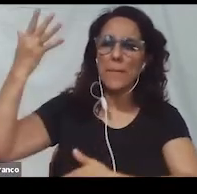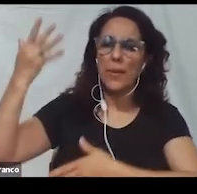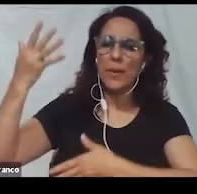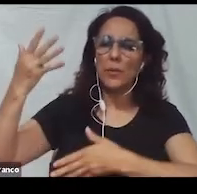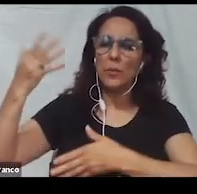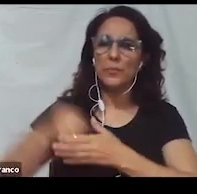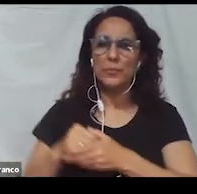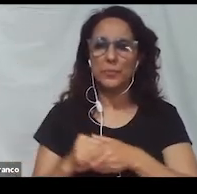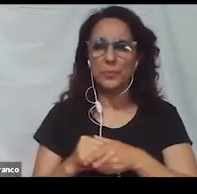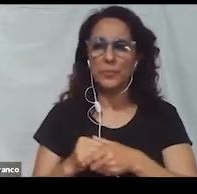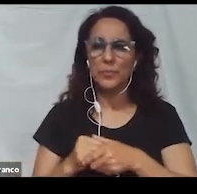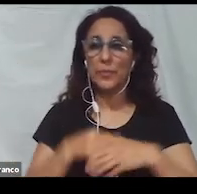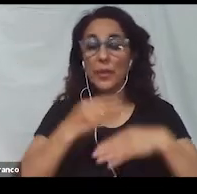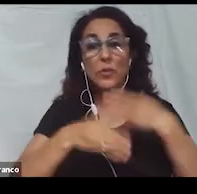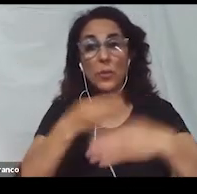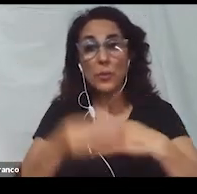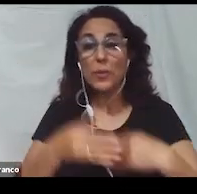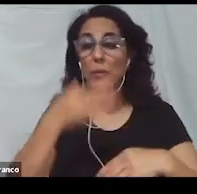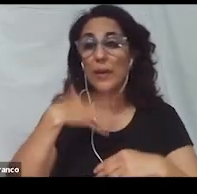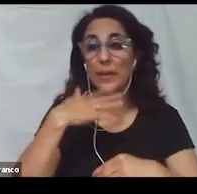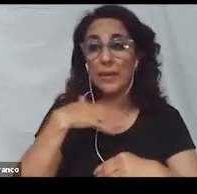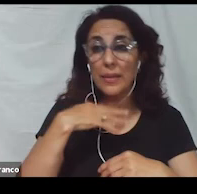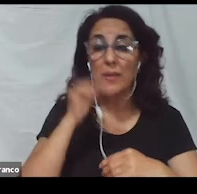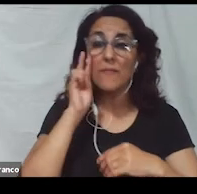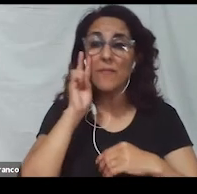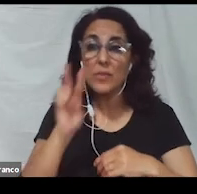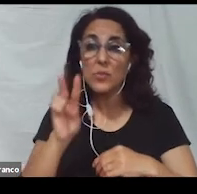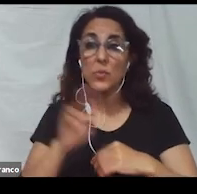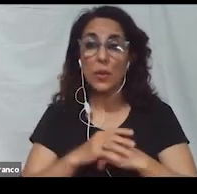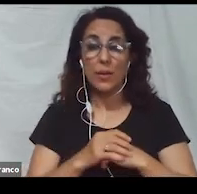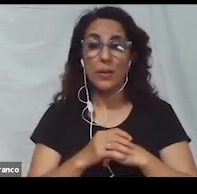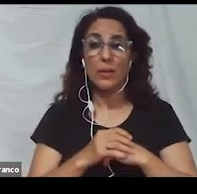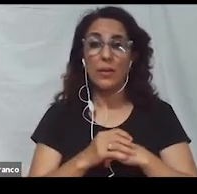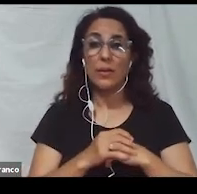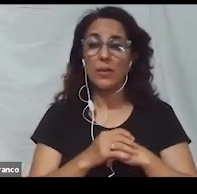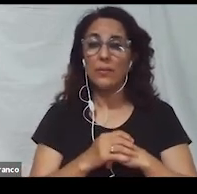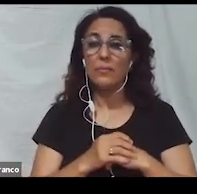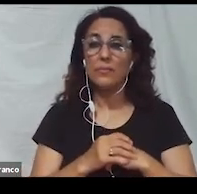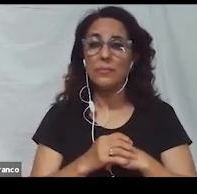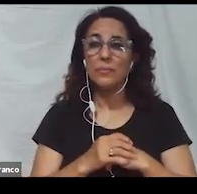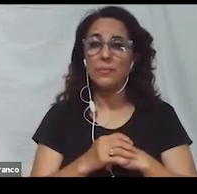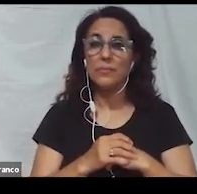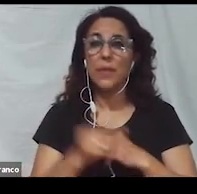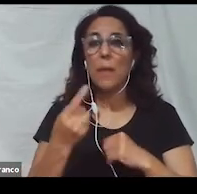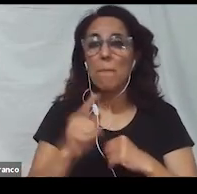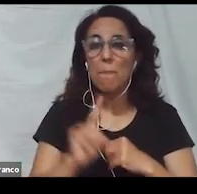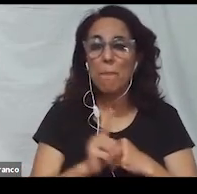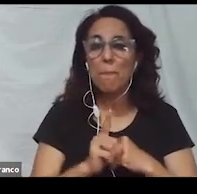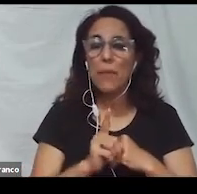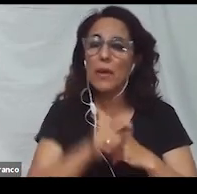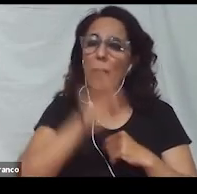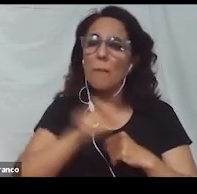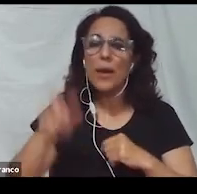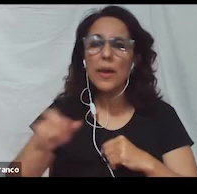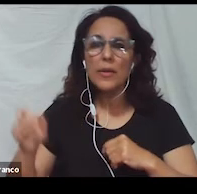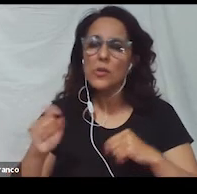cuando nosotros lo desplegamos, eso lo vamos a estar entendiendo visualmente, porque vemos que el menú se despliega. Pero la